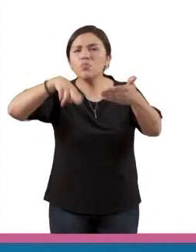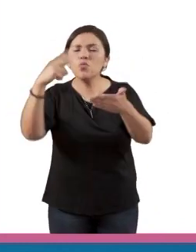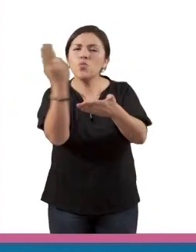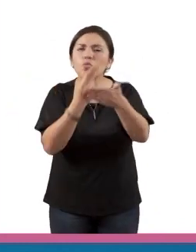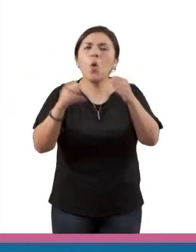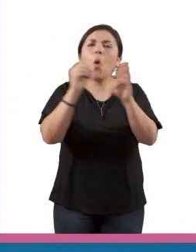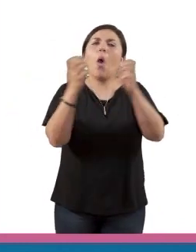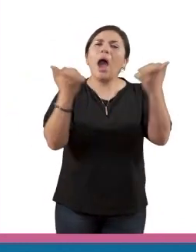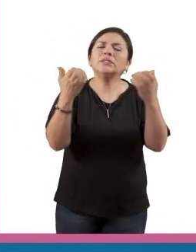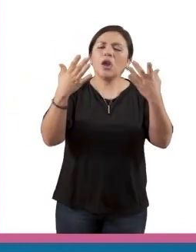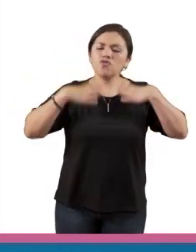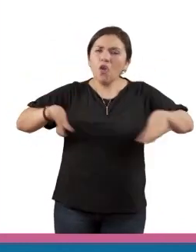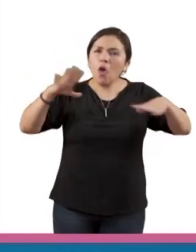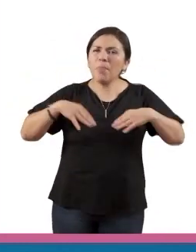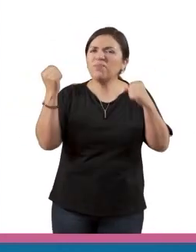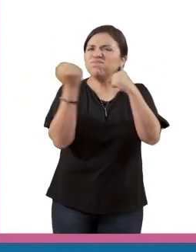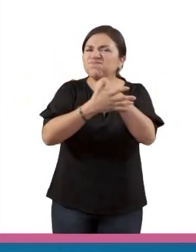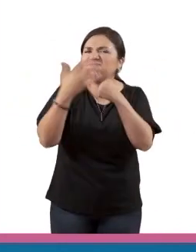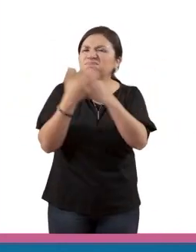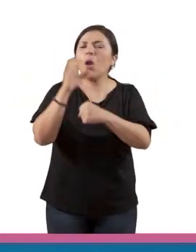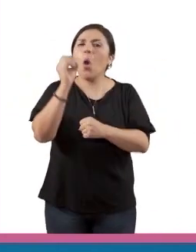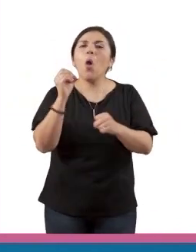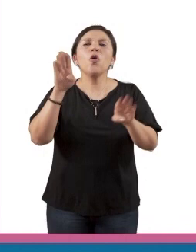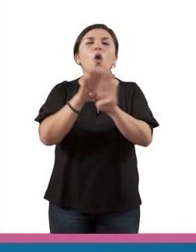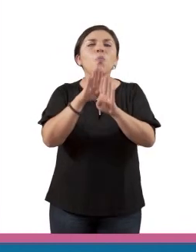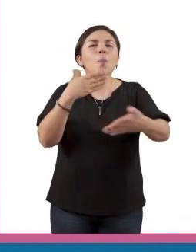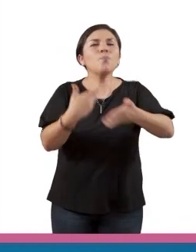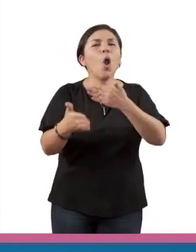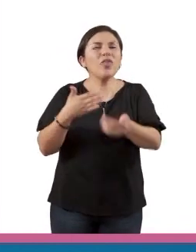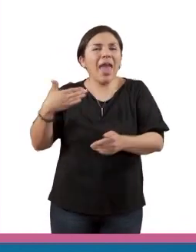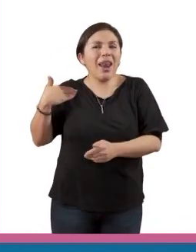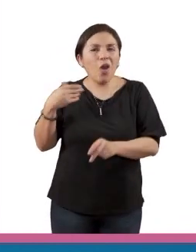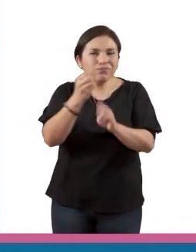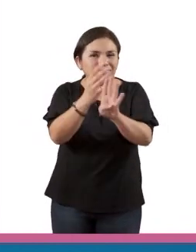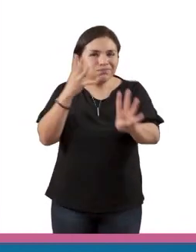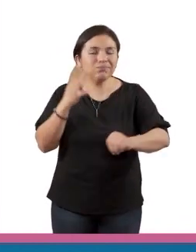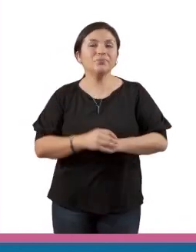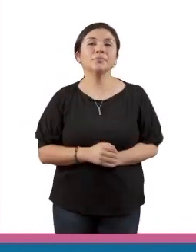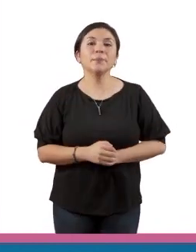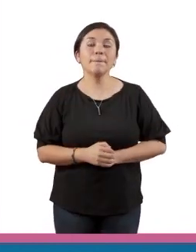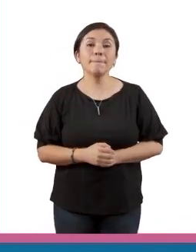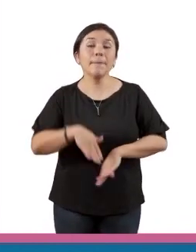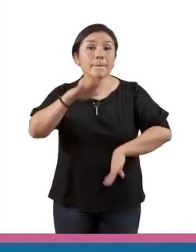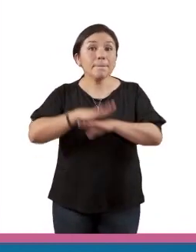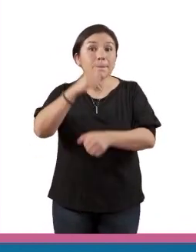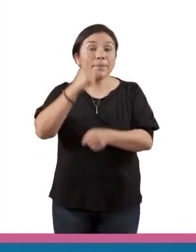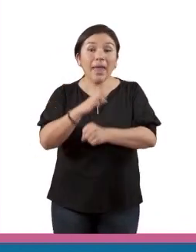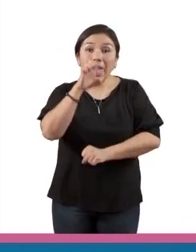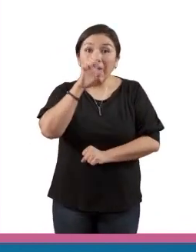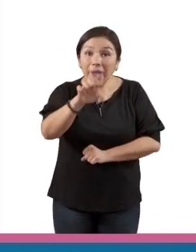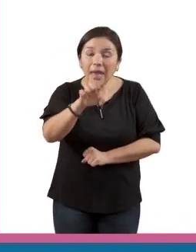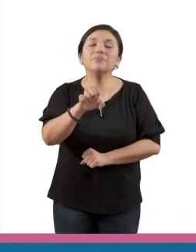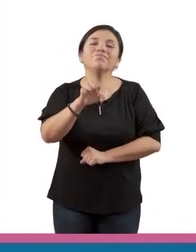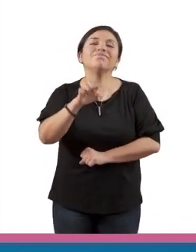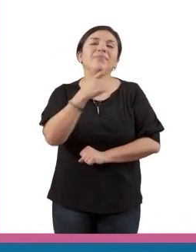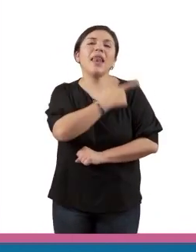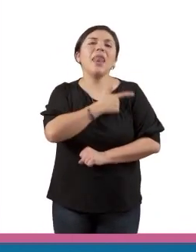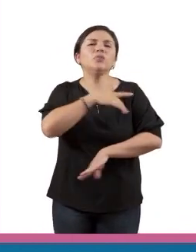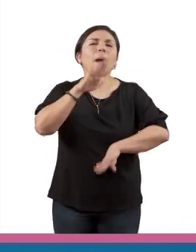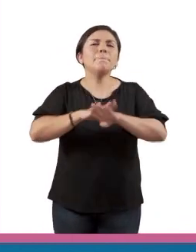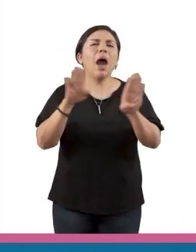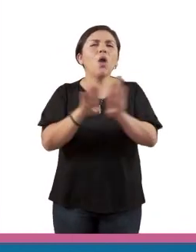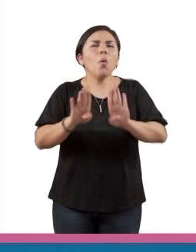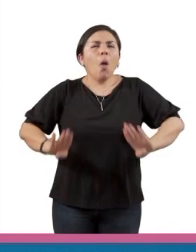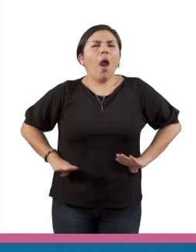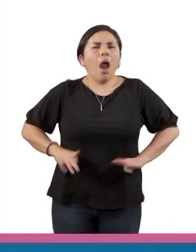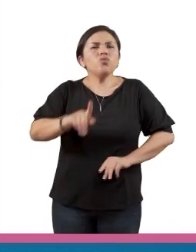dibujo, crear diseños de ropa y montar una pasarela familiar. Quienes obtuvieron la mayoría de letras E se